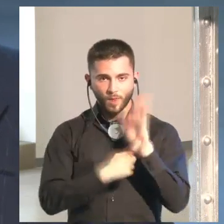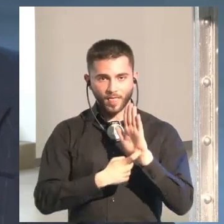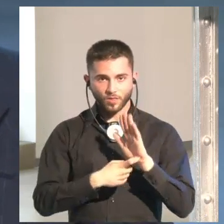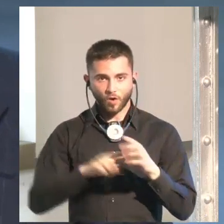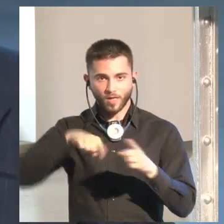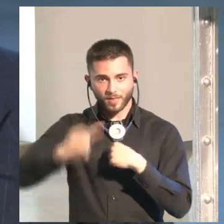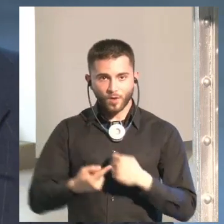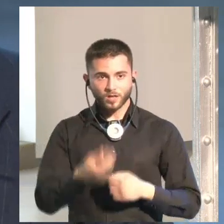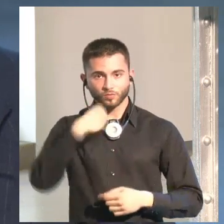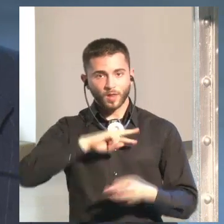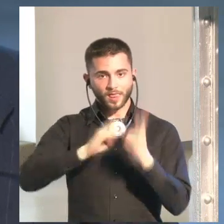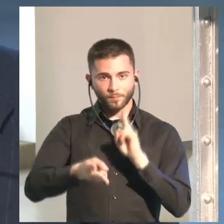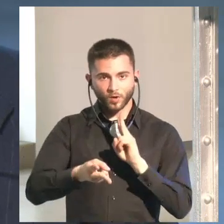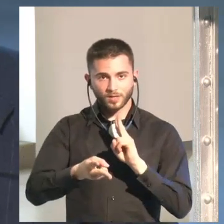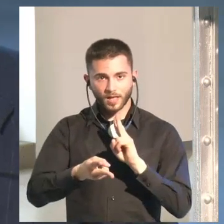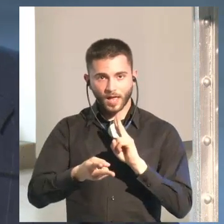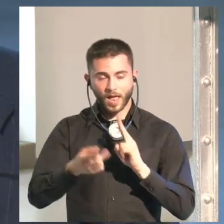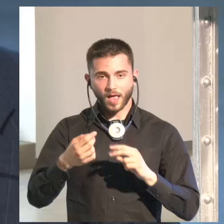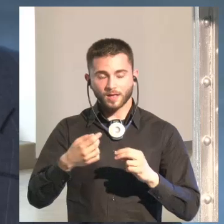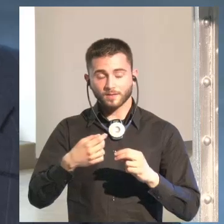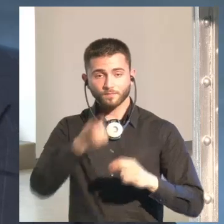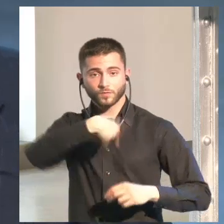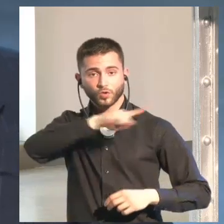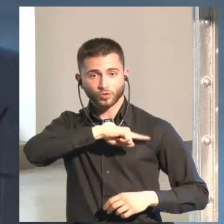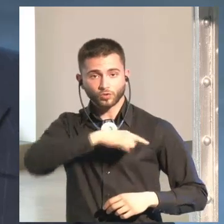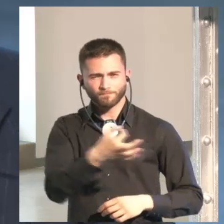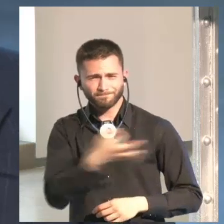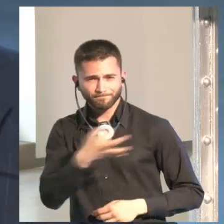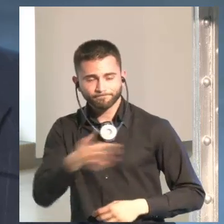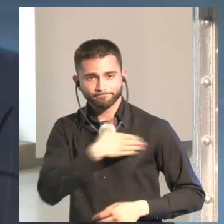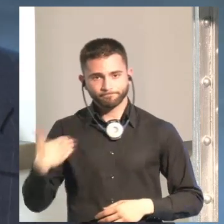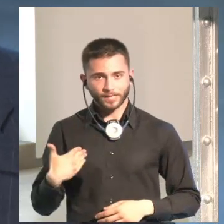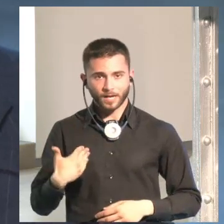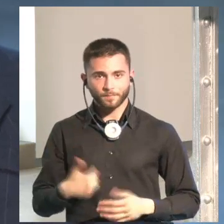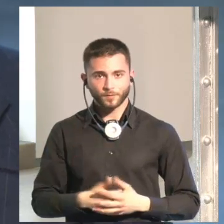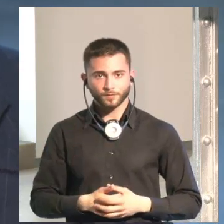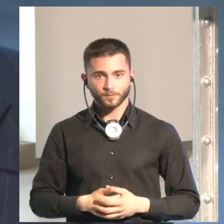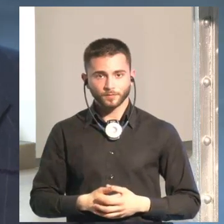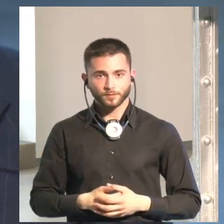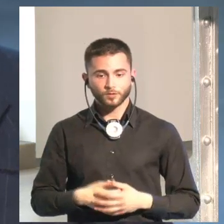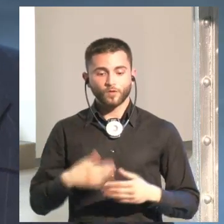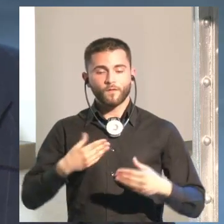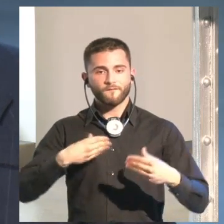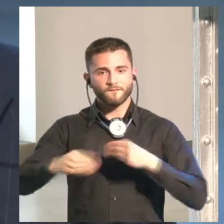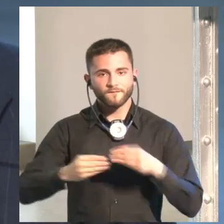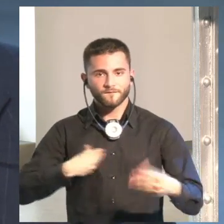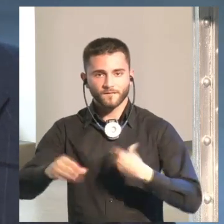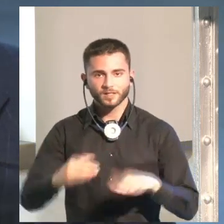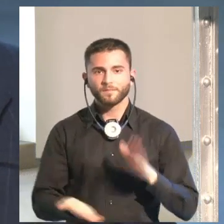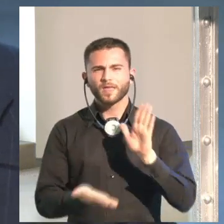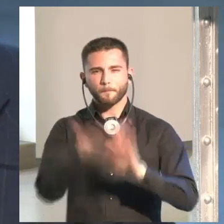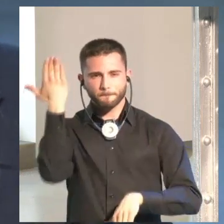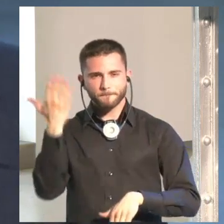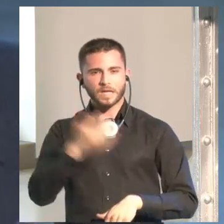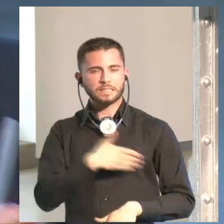ellos responden. Nosotros querríamos ser eficientes, querríamos ser capaces de operar con una mayor flexibilidad. Así que realmente lo que estamos